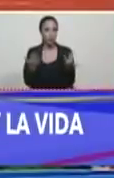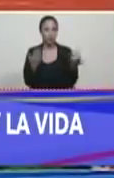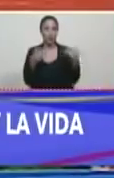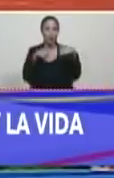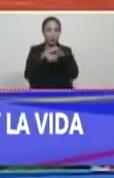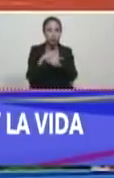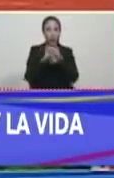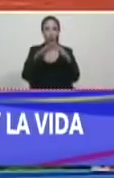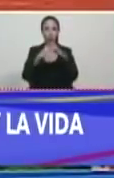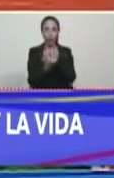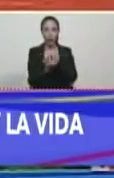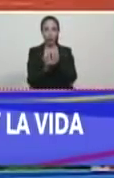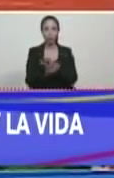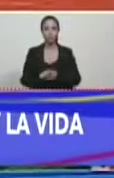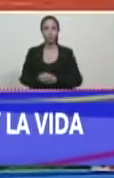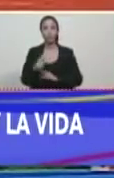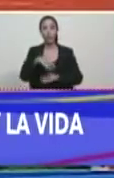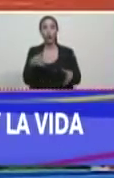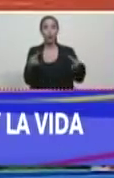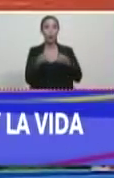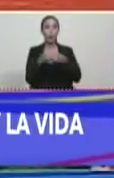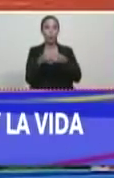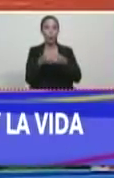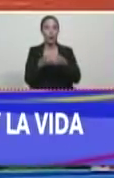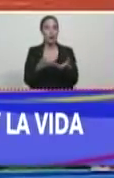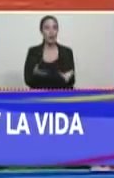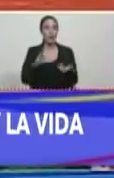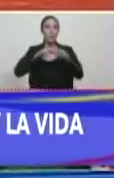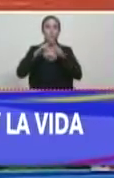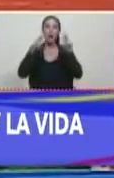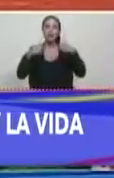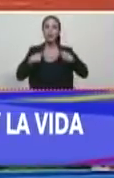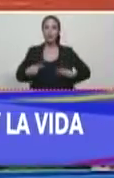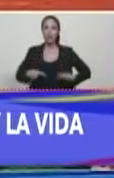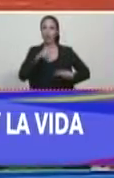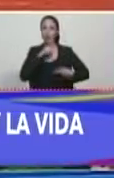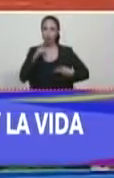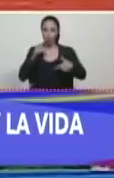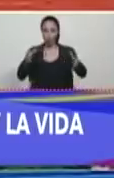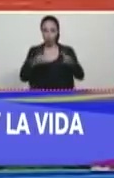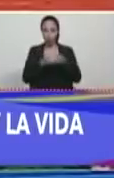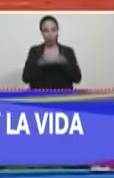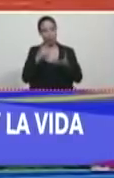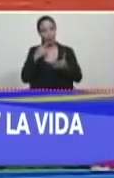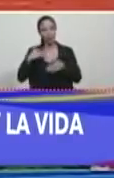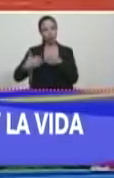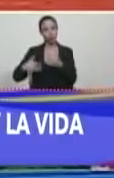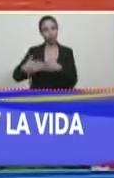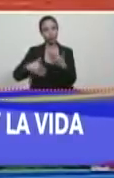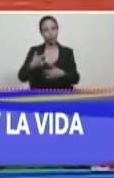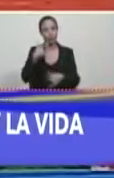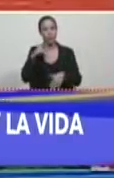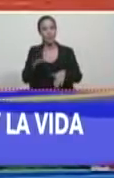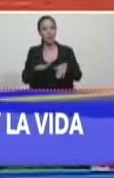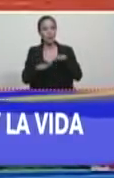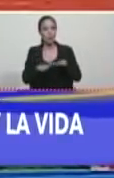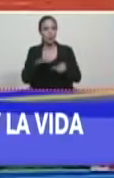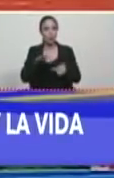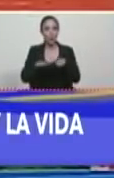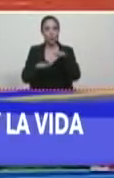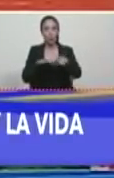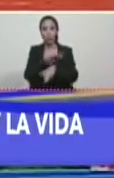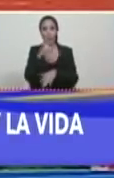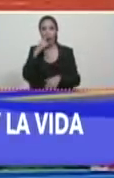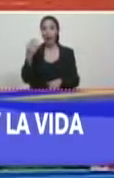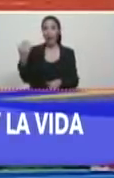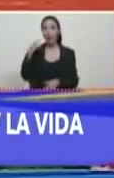Este poderoso movimiento nació paso a paso del esfuerzo humilde, por allá en Petare